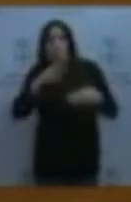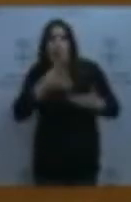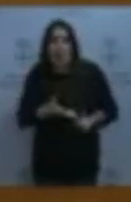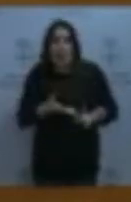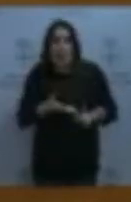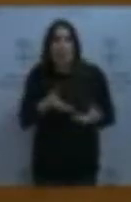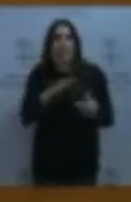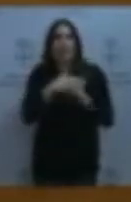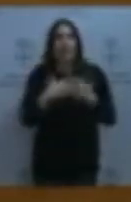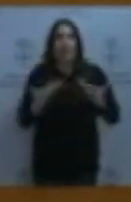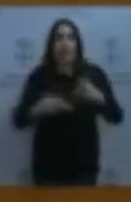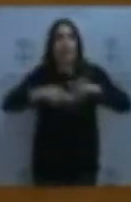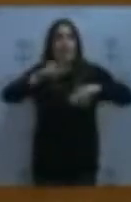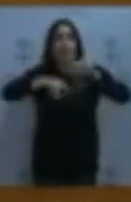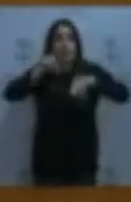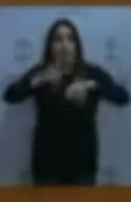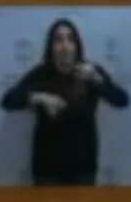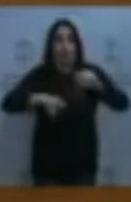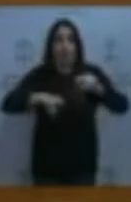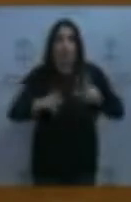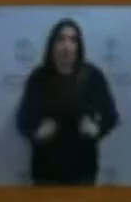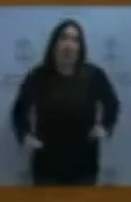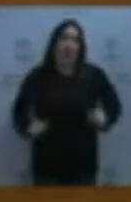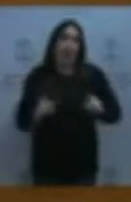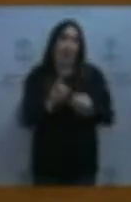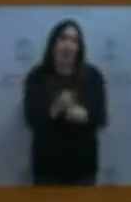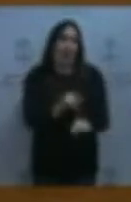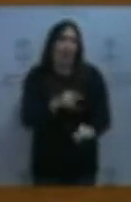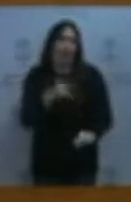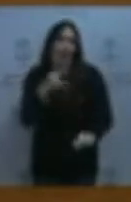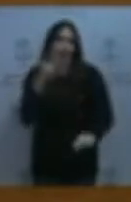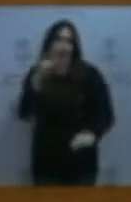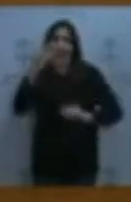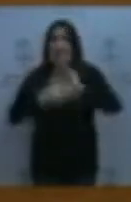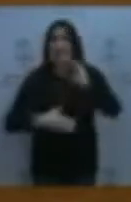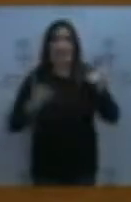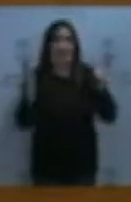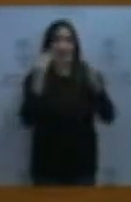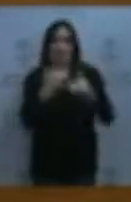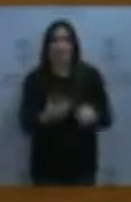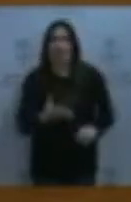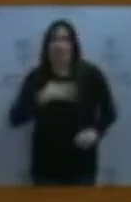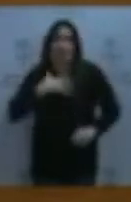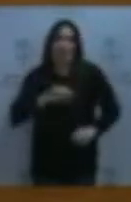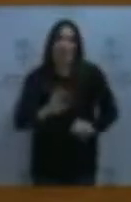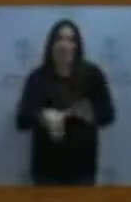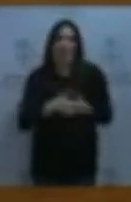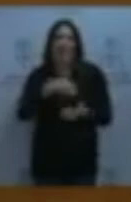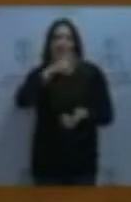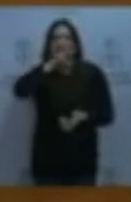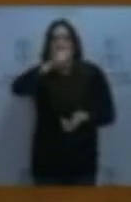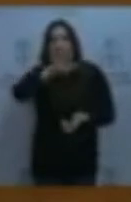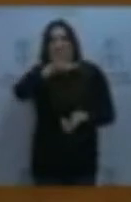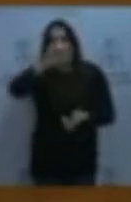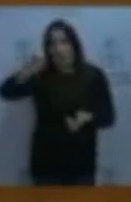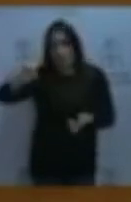obra la cual los dos sobrecostes no tienen techo y podrían algamar los 3.500